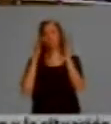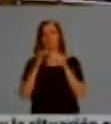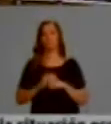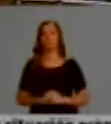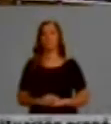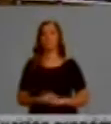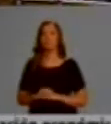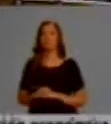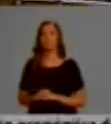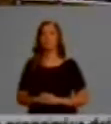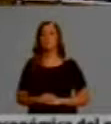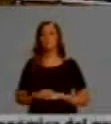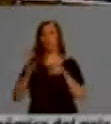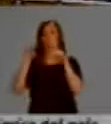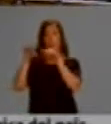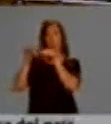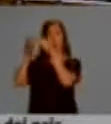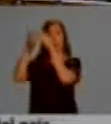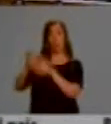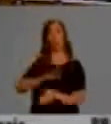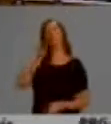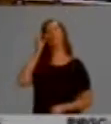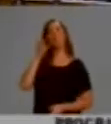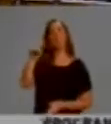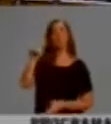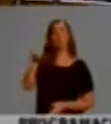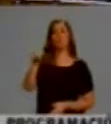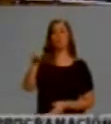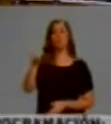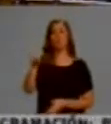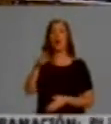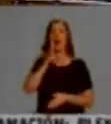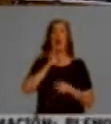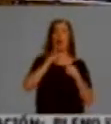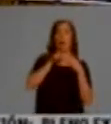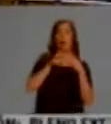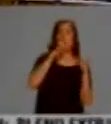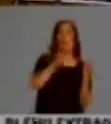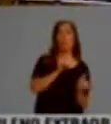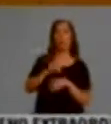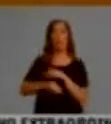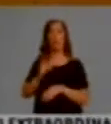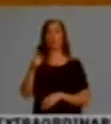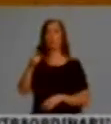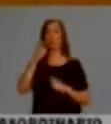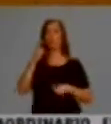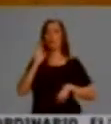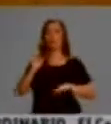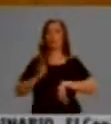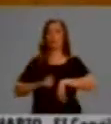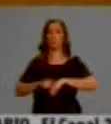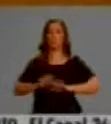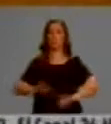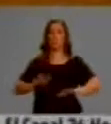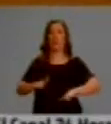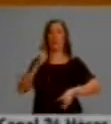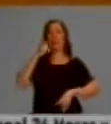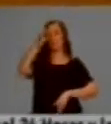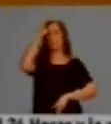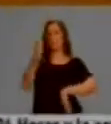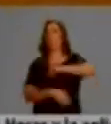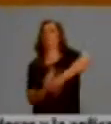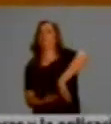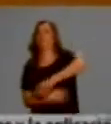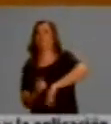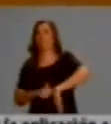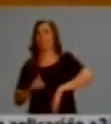Usted no hizo ni lo uno ni lo otro. trató de ganar tiempo a ver si el verano se llevaba la